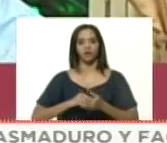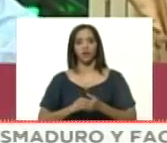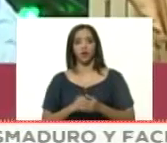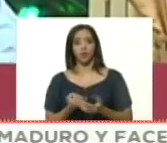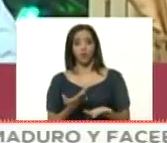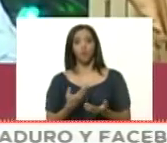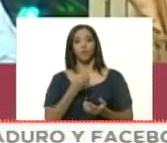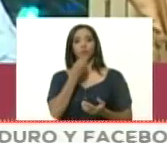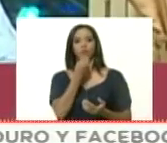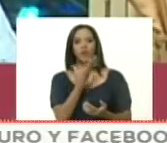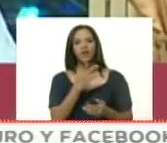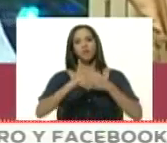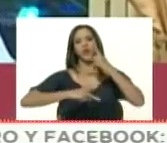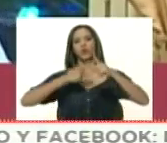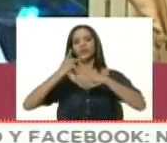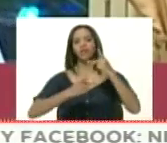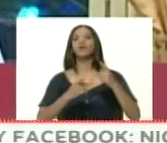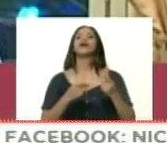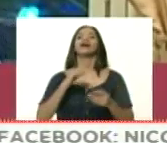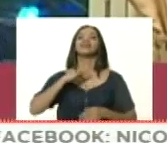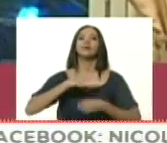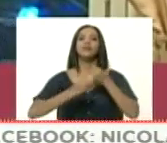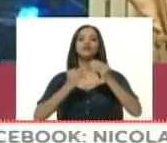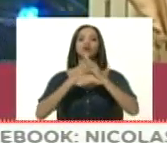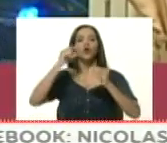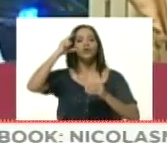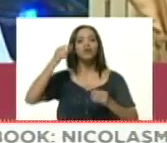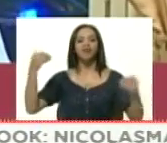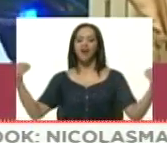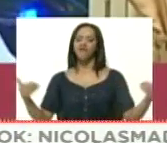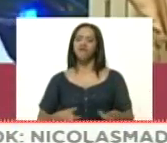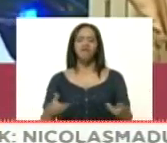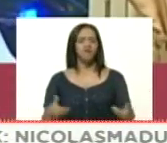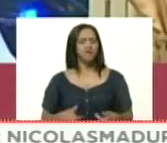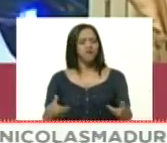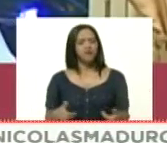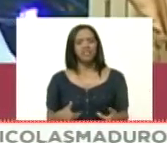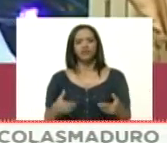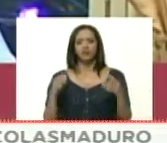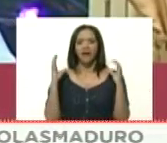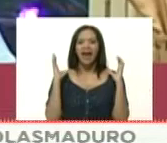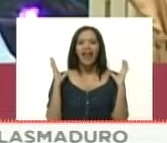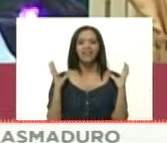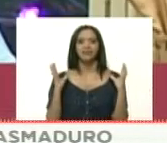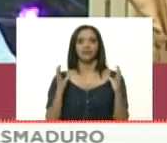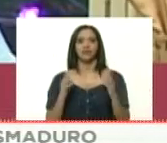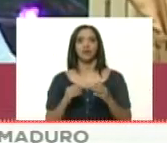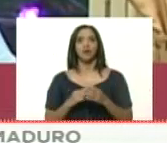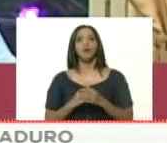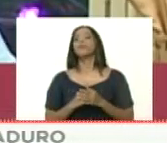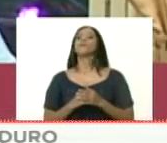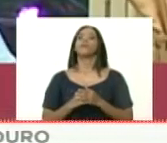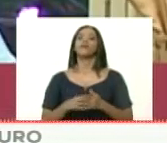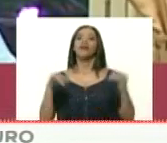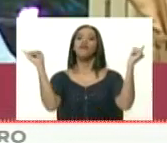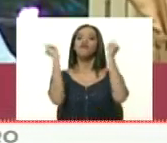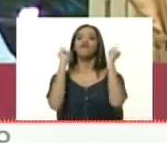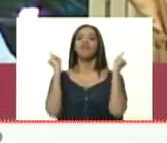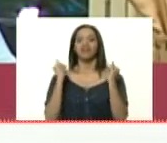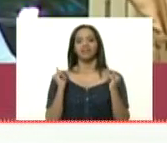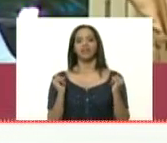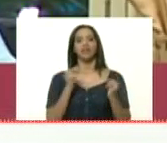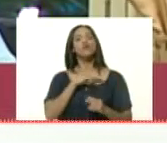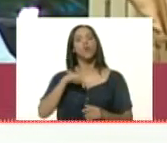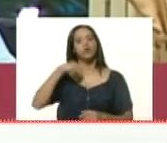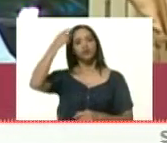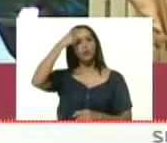útil, productivo, que estamos haciendo todos los días un esfuerzo inmenso por la felicidad de